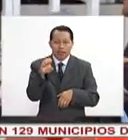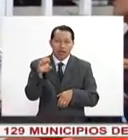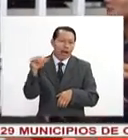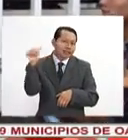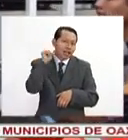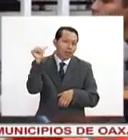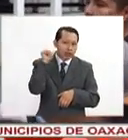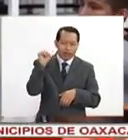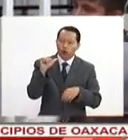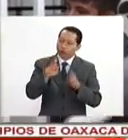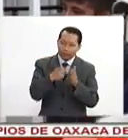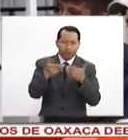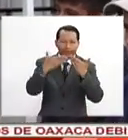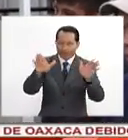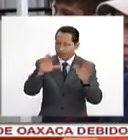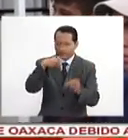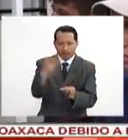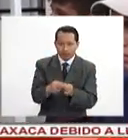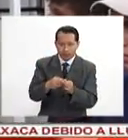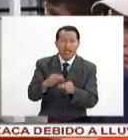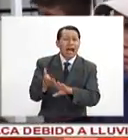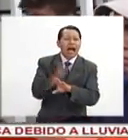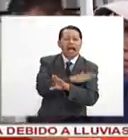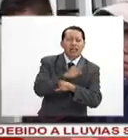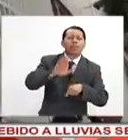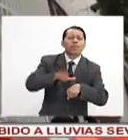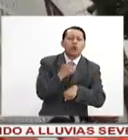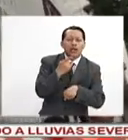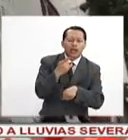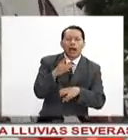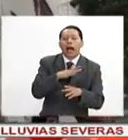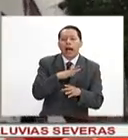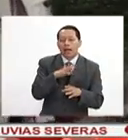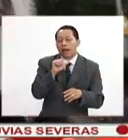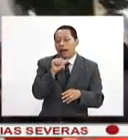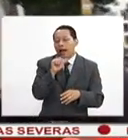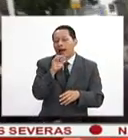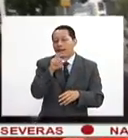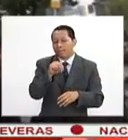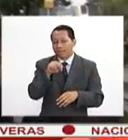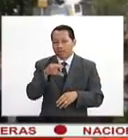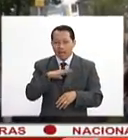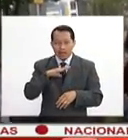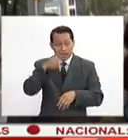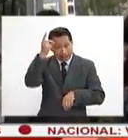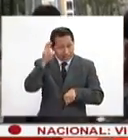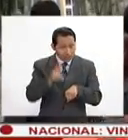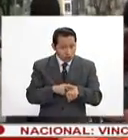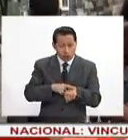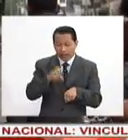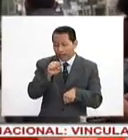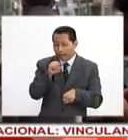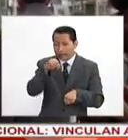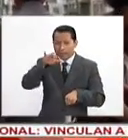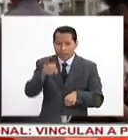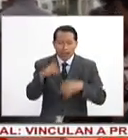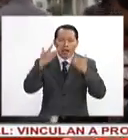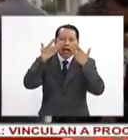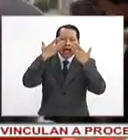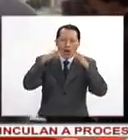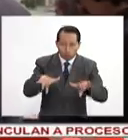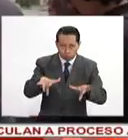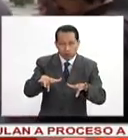Campus Azcapotzalco. El fin del paro se dio una vez que Abraham Medina Obando, quien fungía como director de la ESIME,